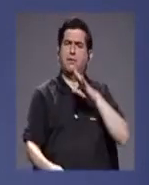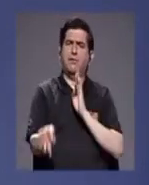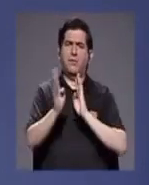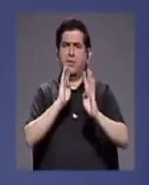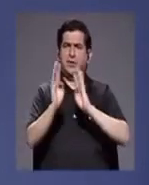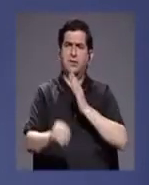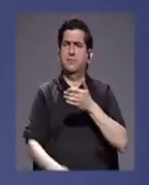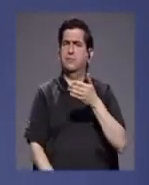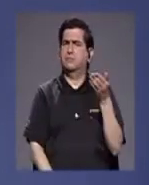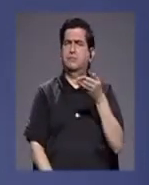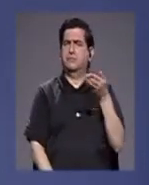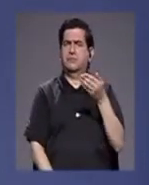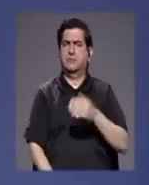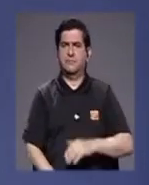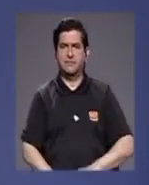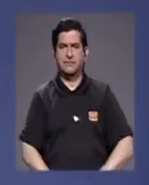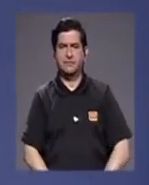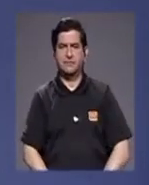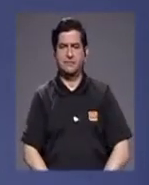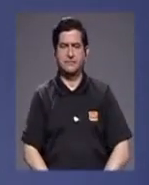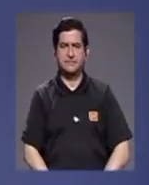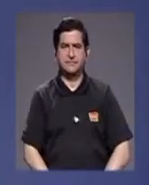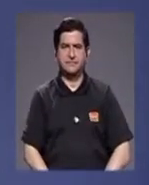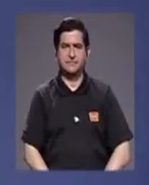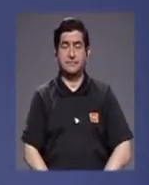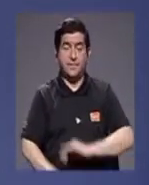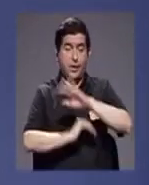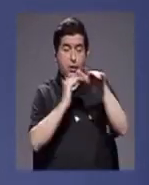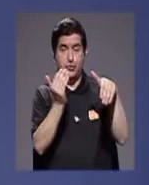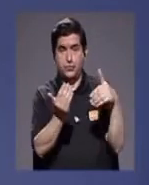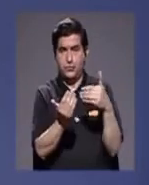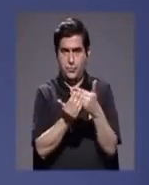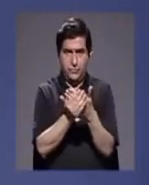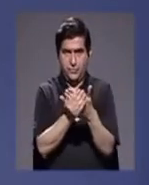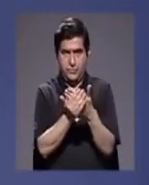poco de todas